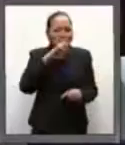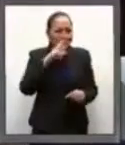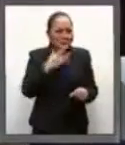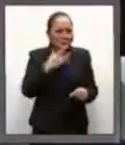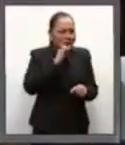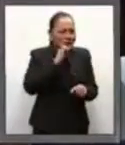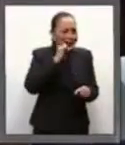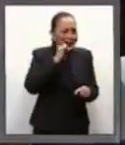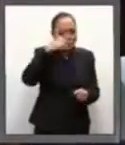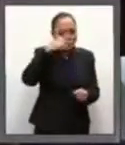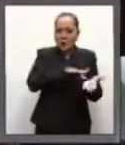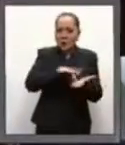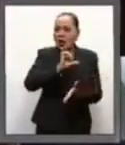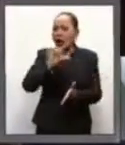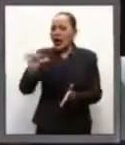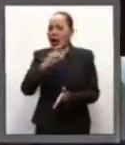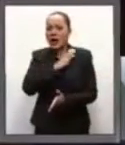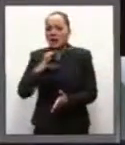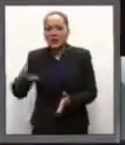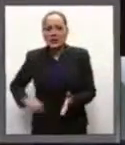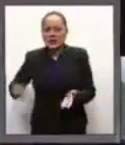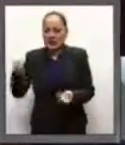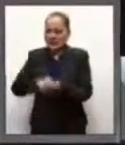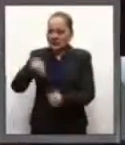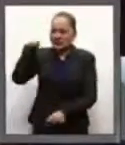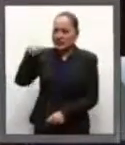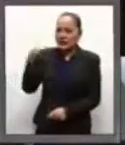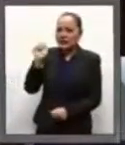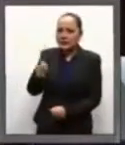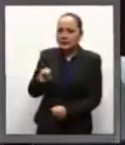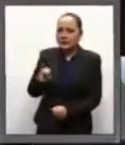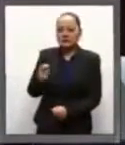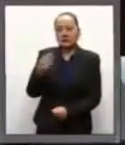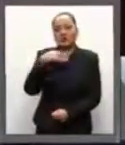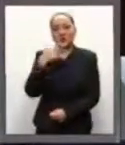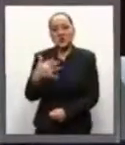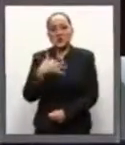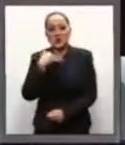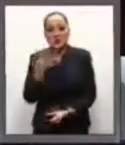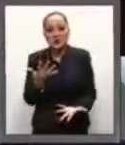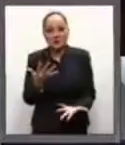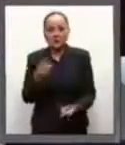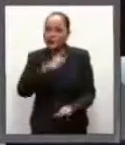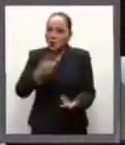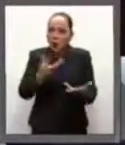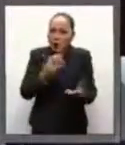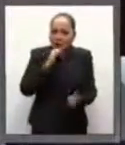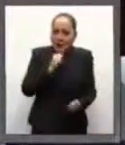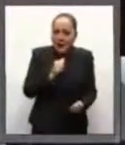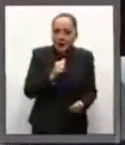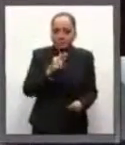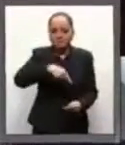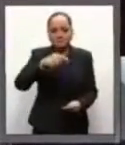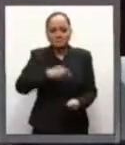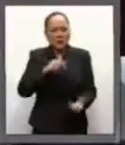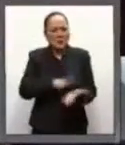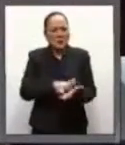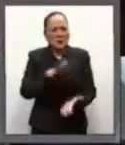apoyar a candidatos que saben son corruptos. Muchos de los que están sentados